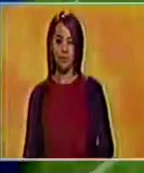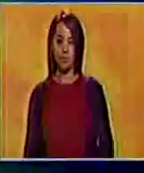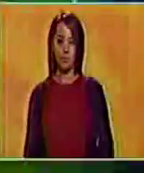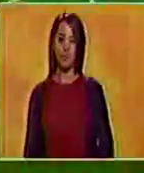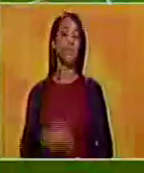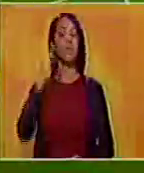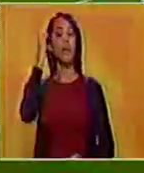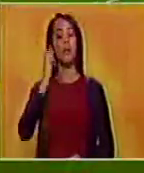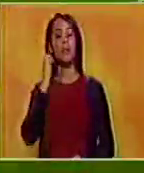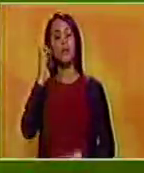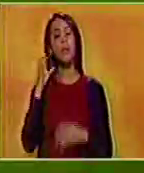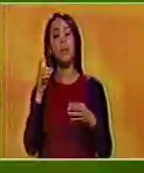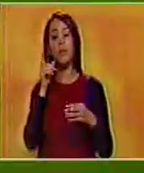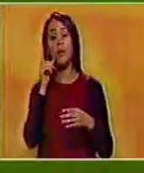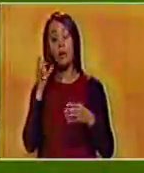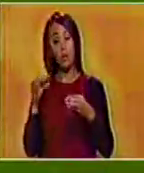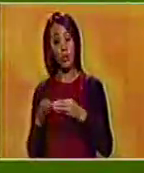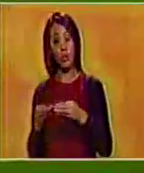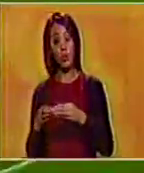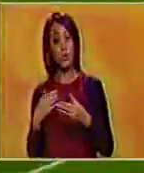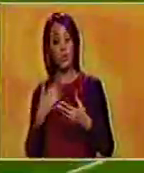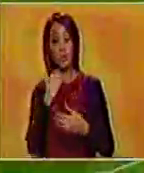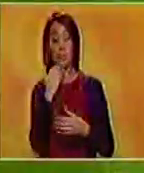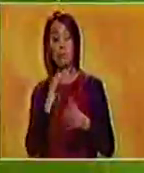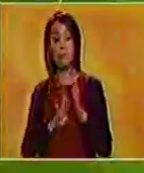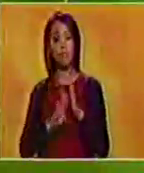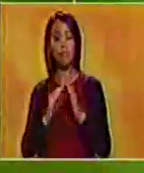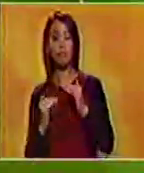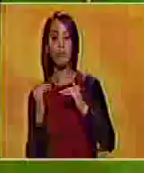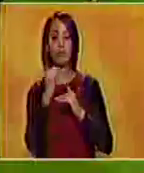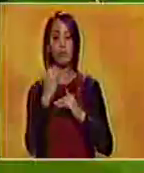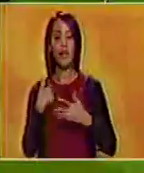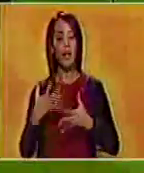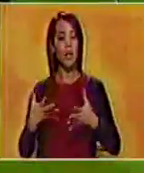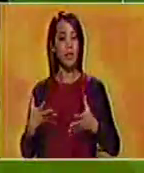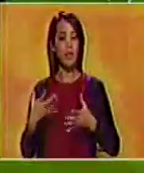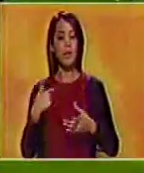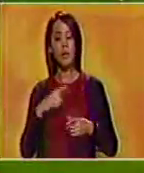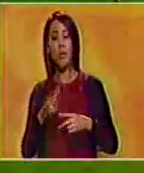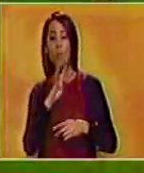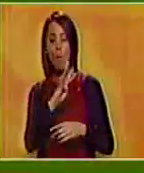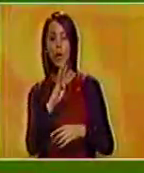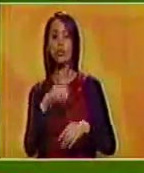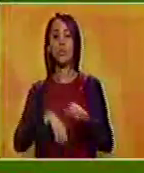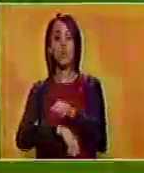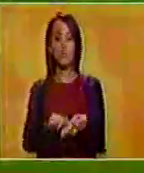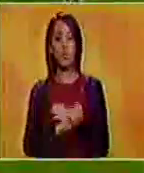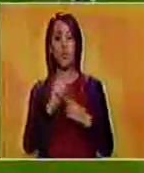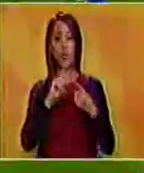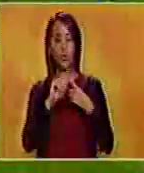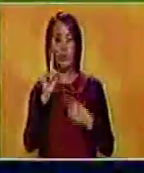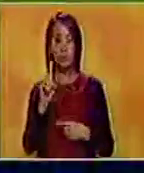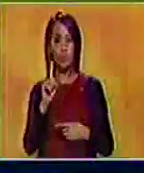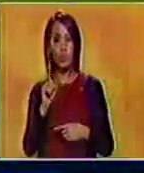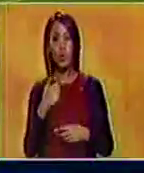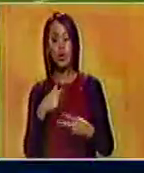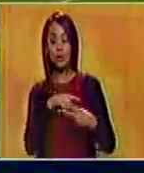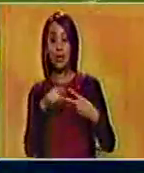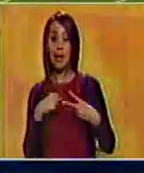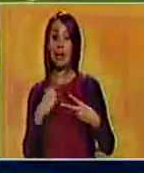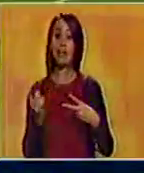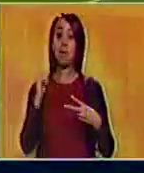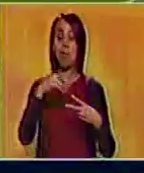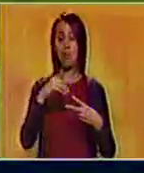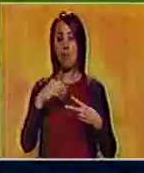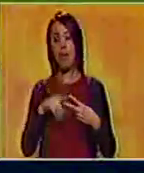En Europa, el Paris Saint-Germain avanzó a los cuartos de final de la Copa de Francia tras derrotar al Sochaux 4-1. 3 tantos de Ángel Di María y uno más de